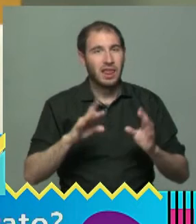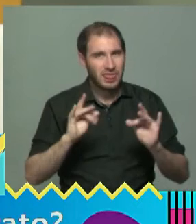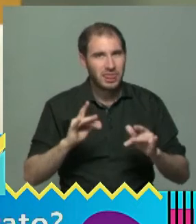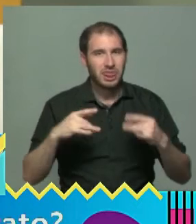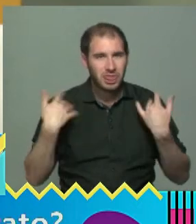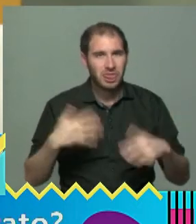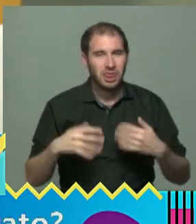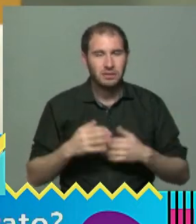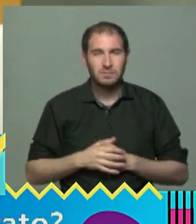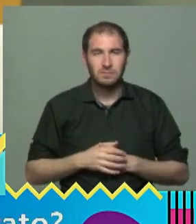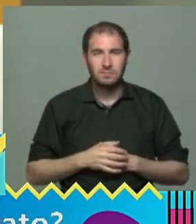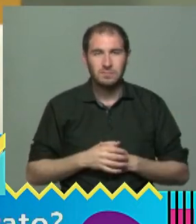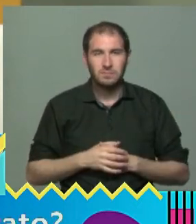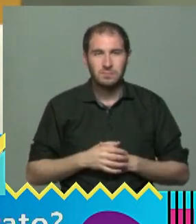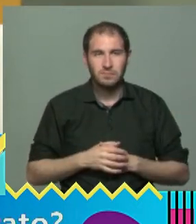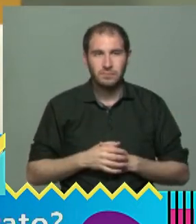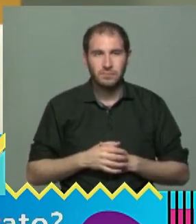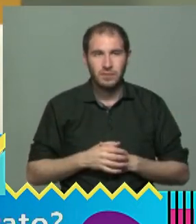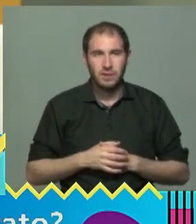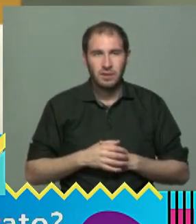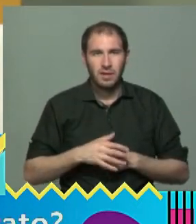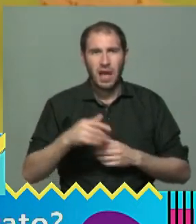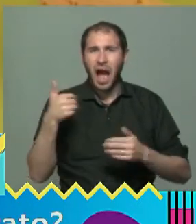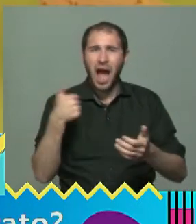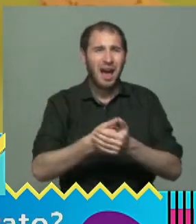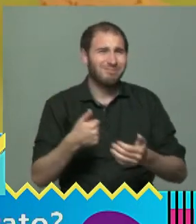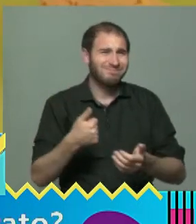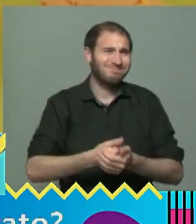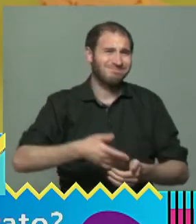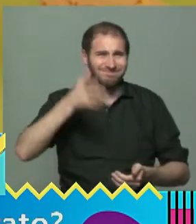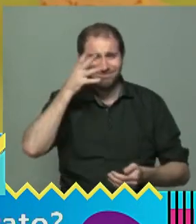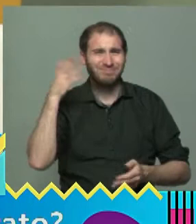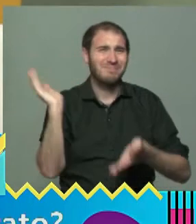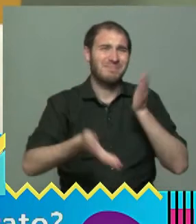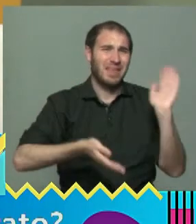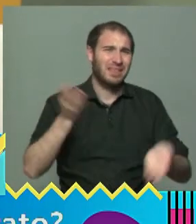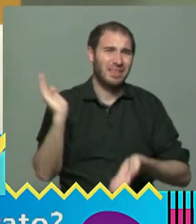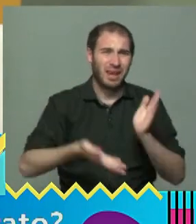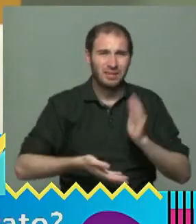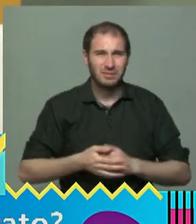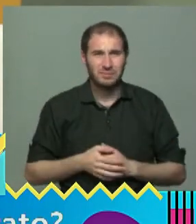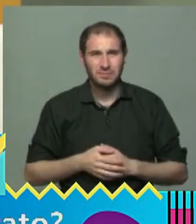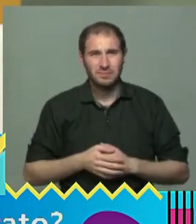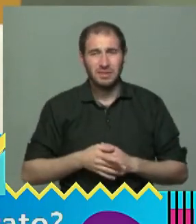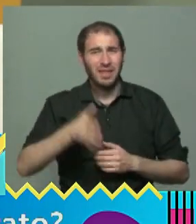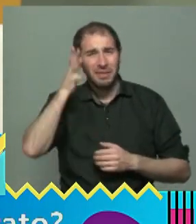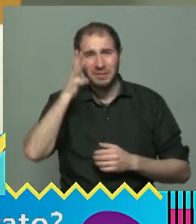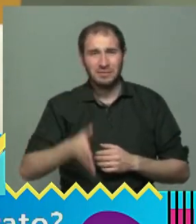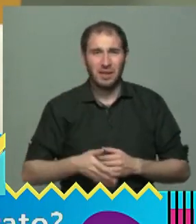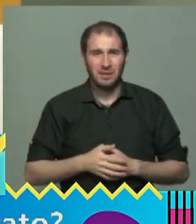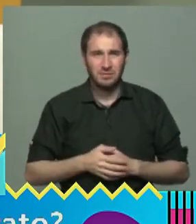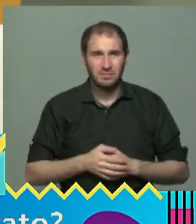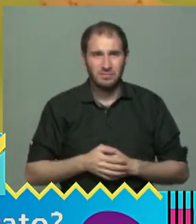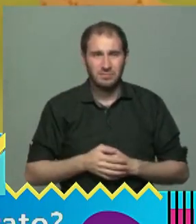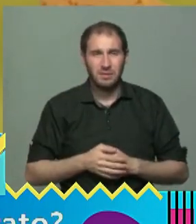compleja. Hay mucha cantidad de abuso sexual y el maltrato es excesivo.